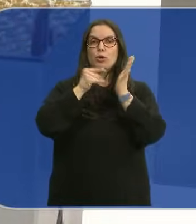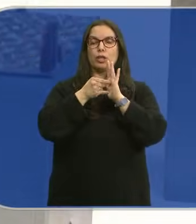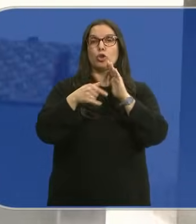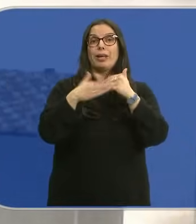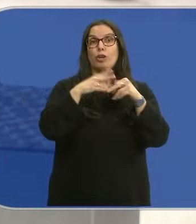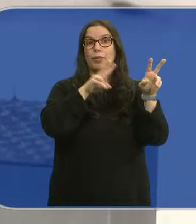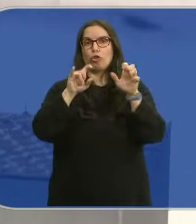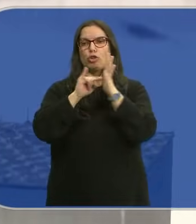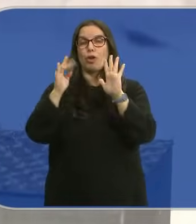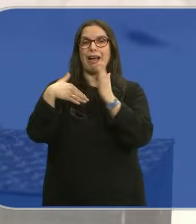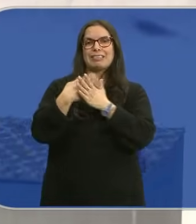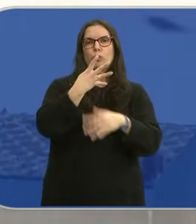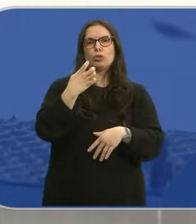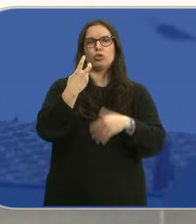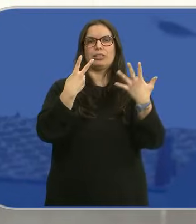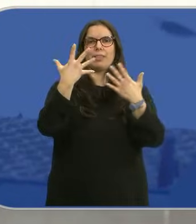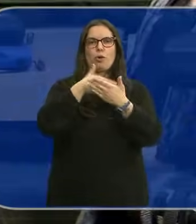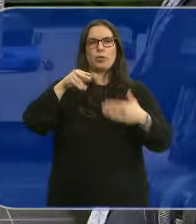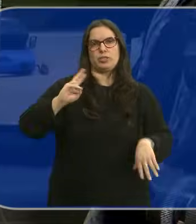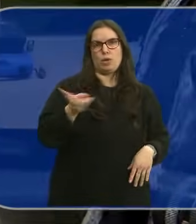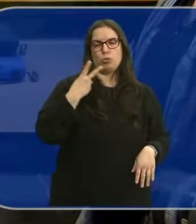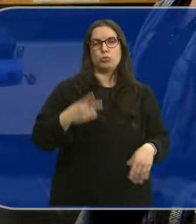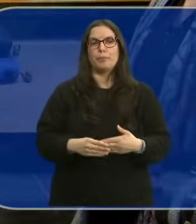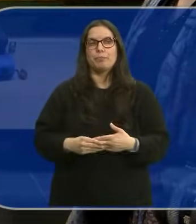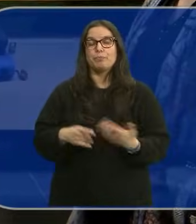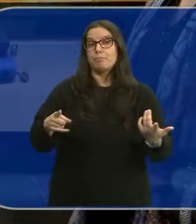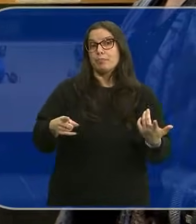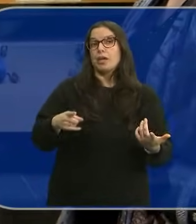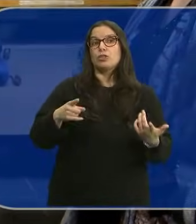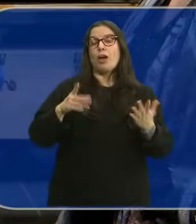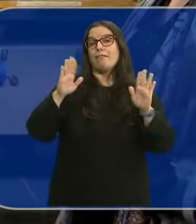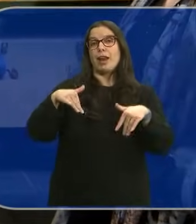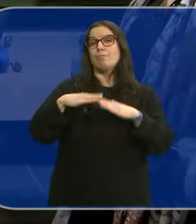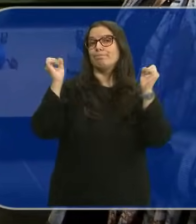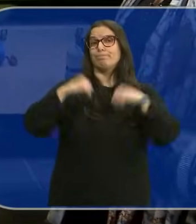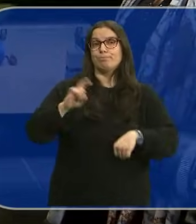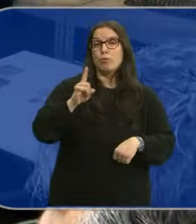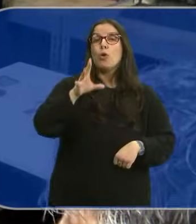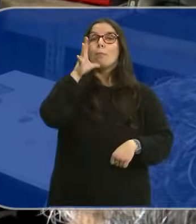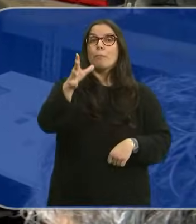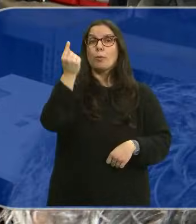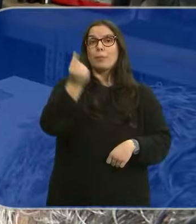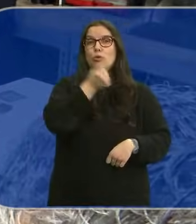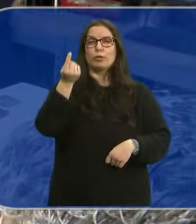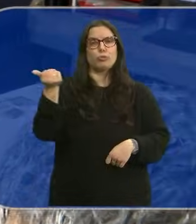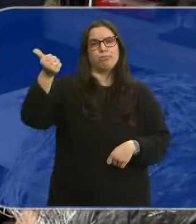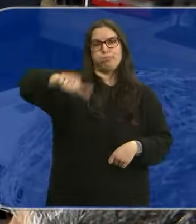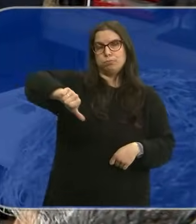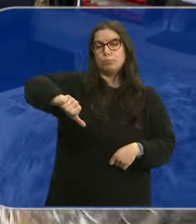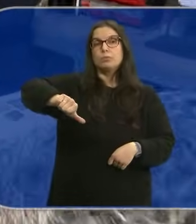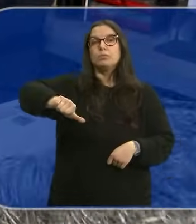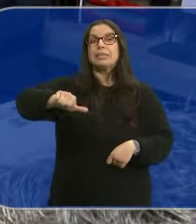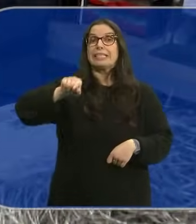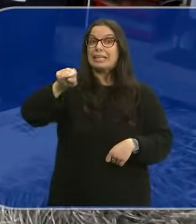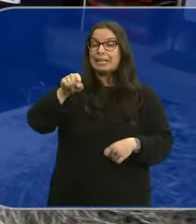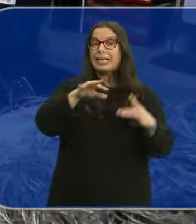tecnología hasta llegar a los 475 millones de euros, algo que no ocurrió porque no salieron adelante los presupuestos.